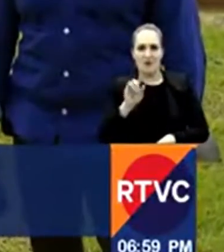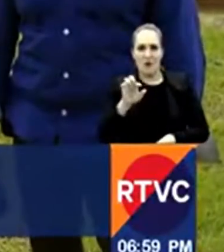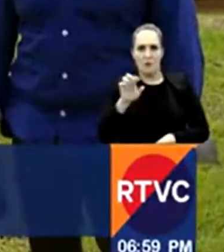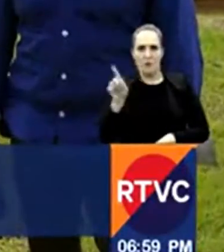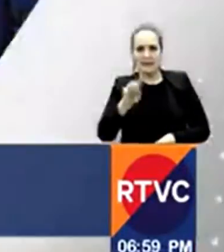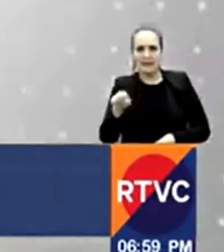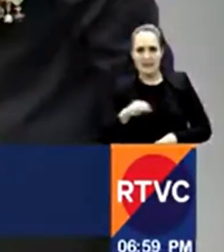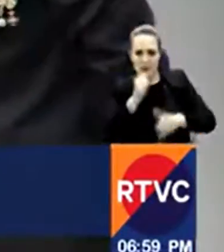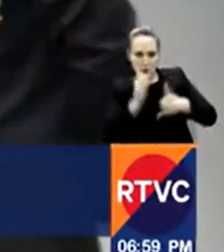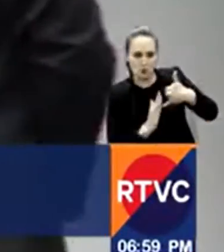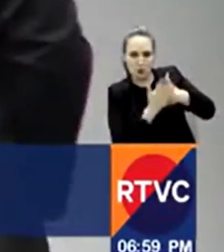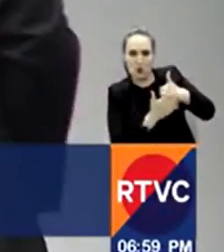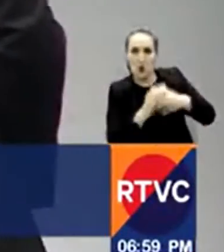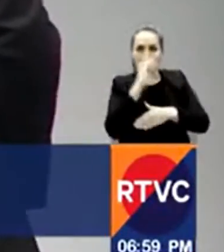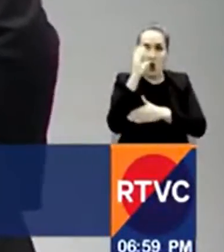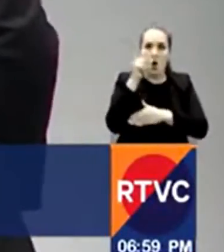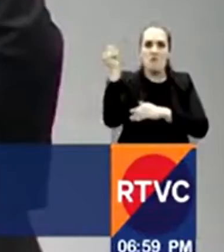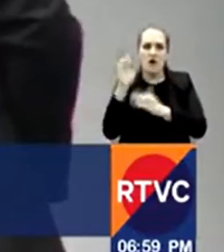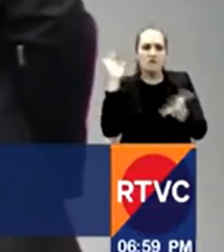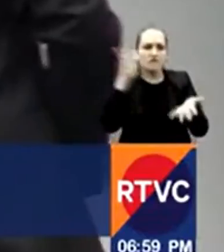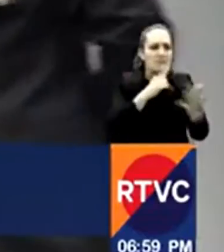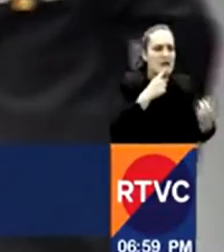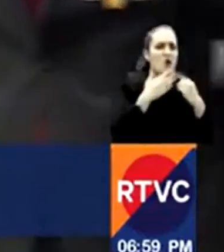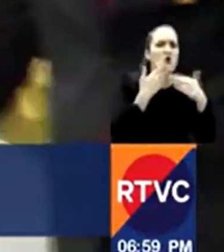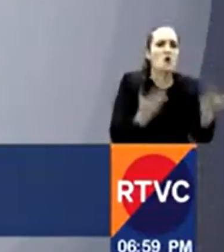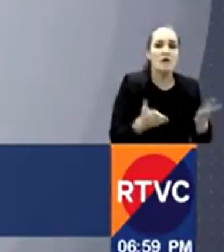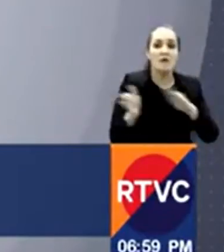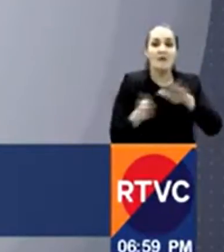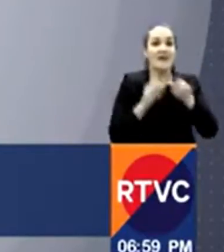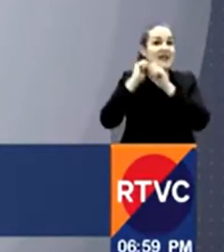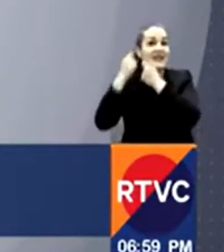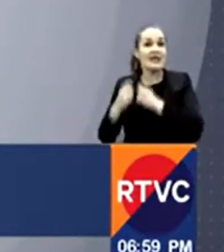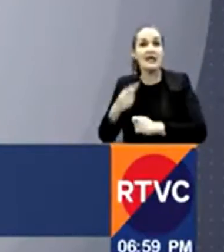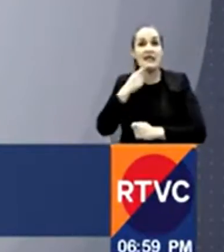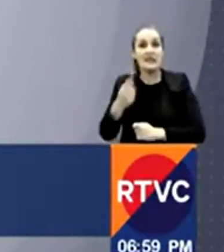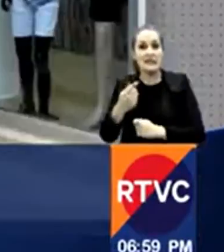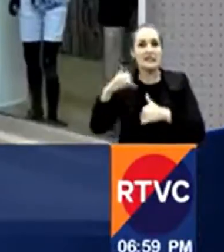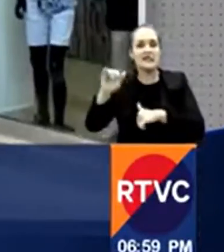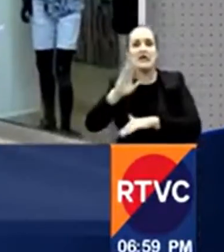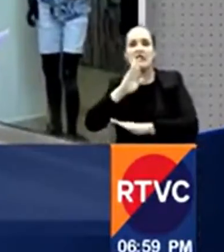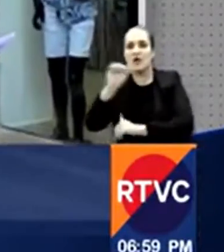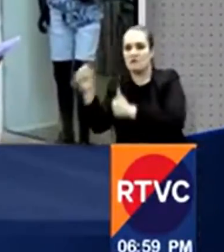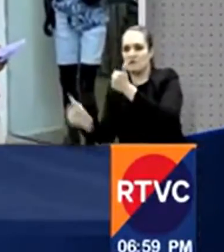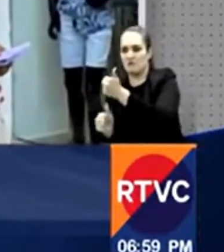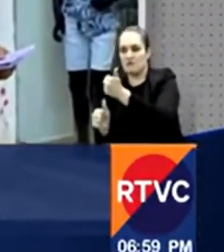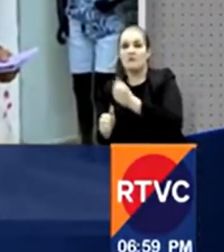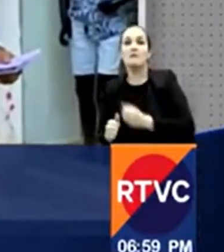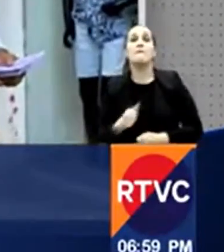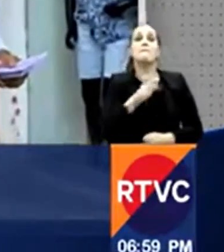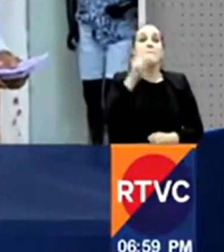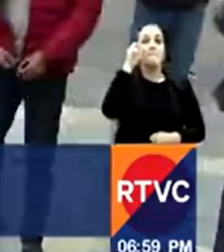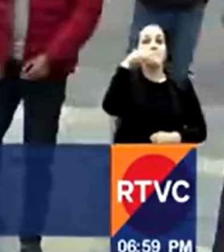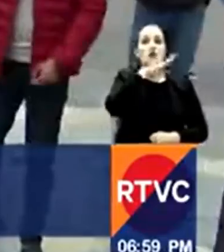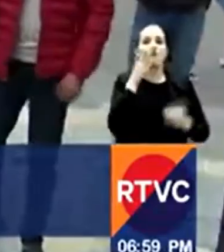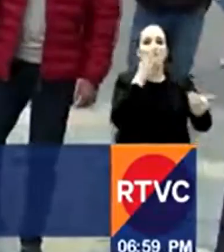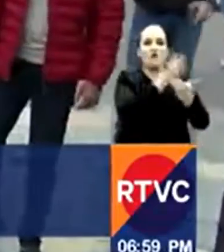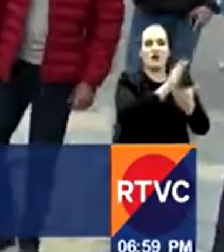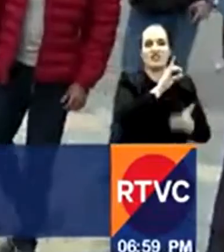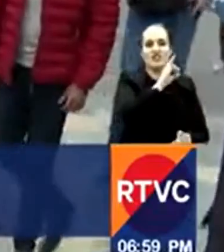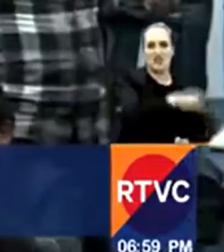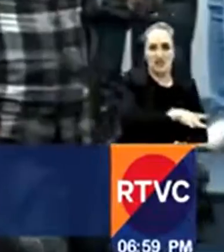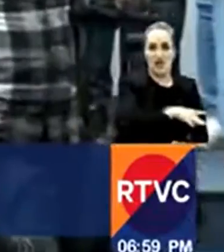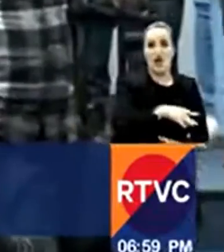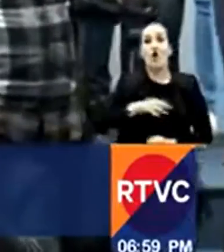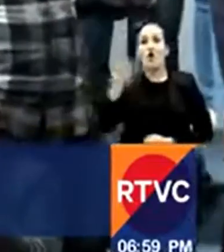del próximo domingo. Ingrid presentó su fórmula. Petro está en Chile. Robledo repartió volantes.